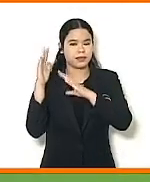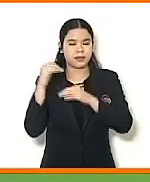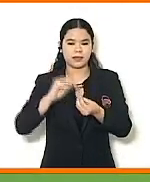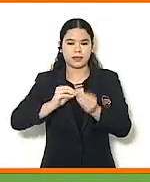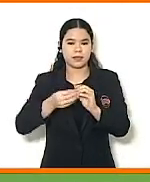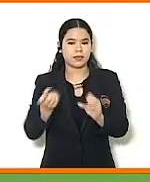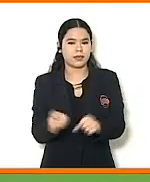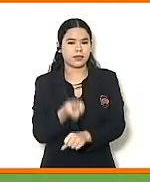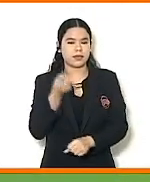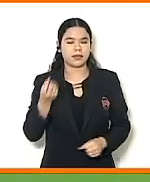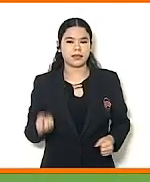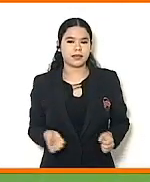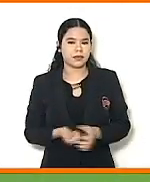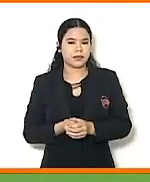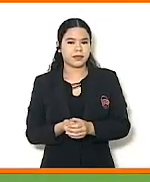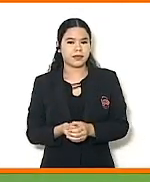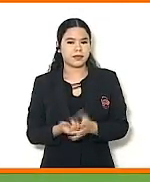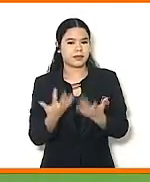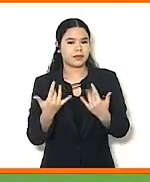es,